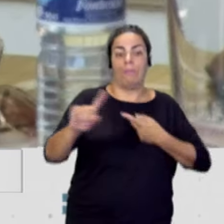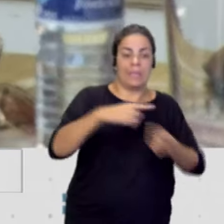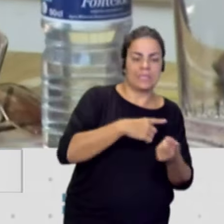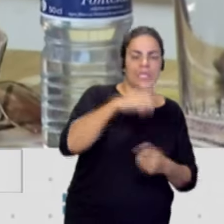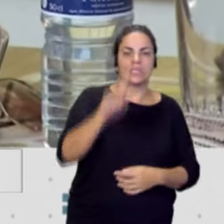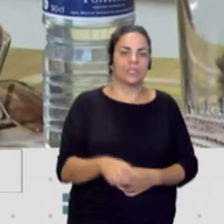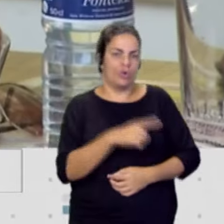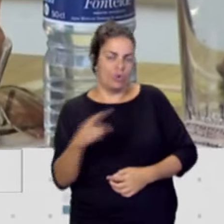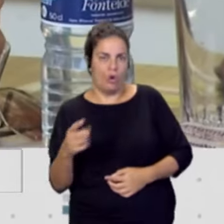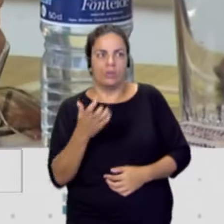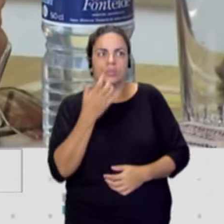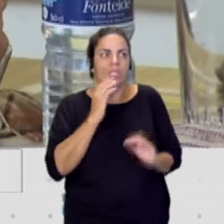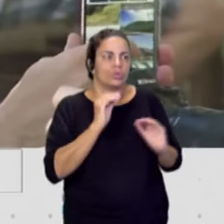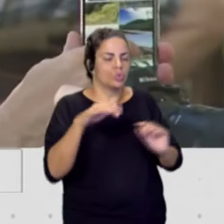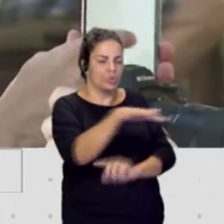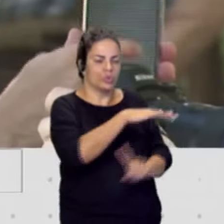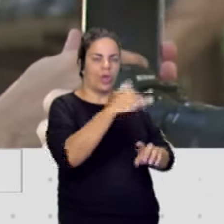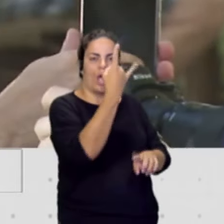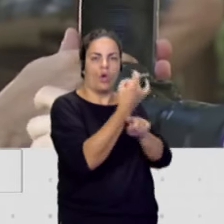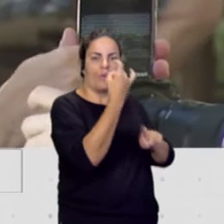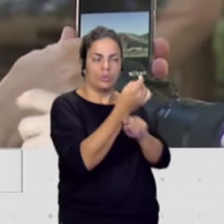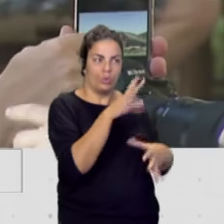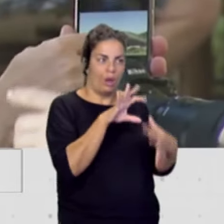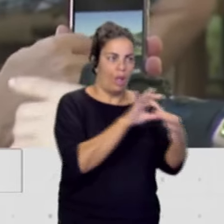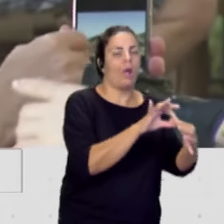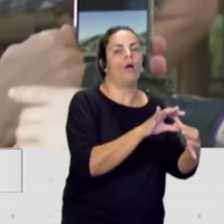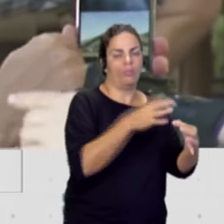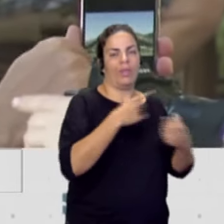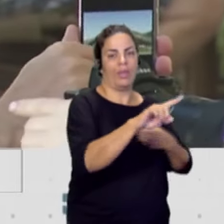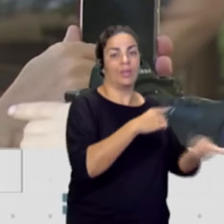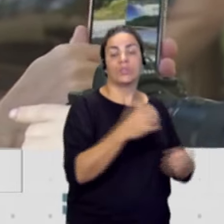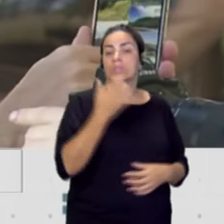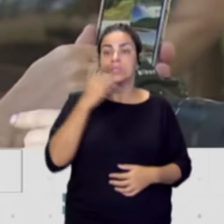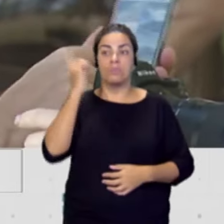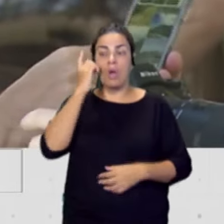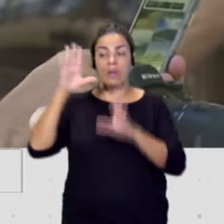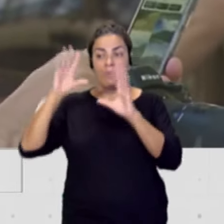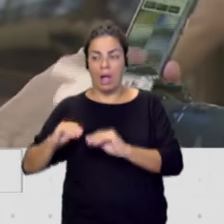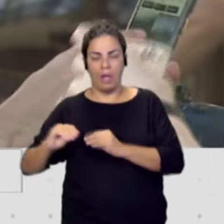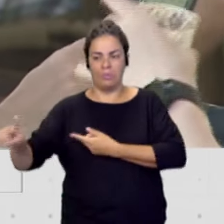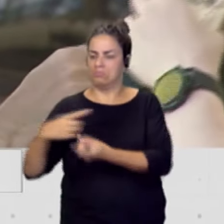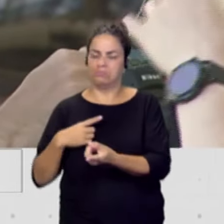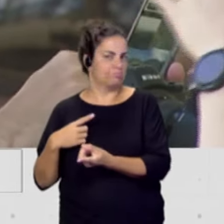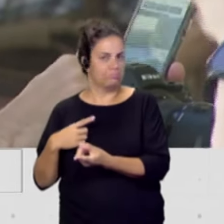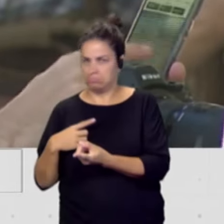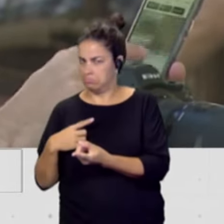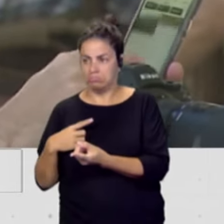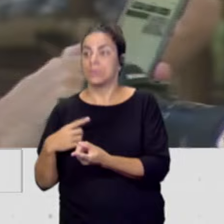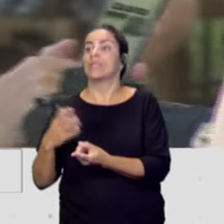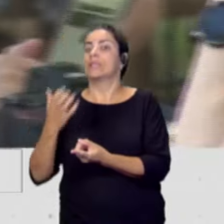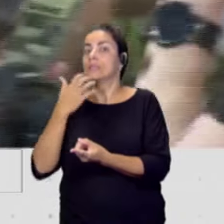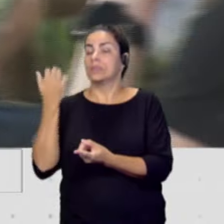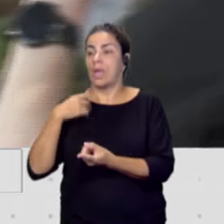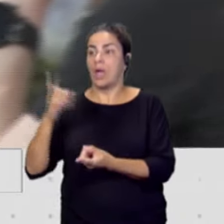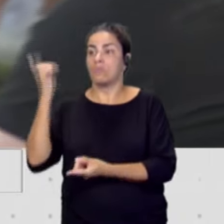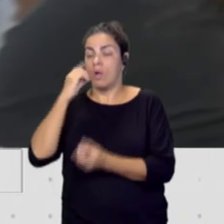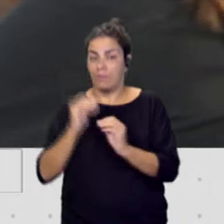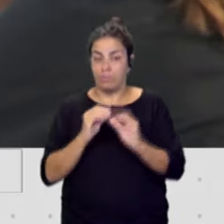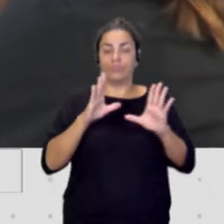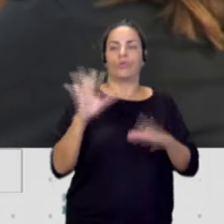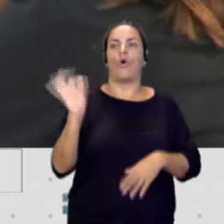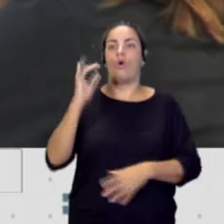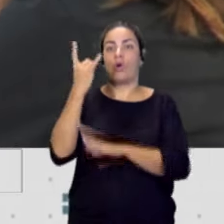siempre que estemos en su cobertura. Por eso, si no tenemos el móvil encendido, no recibiremos el mensaje. Una vez tengamos el móvil encendido o entremos en